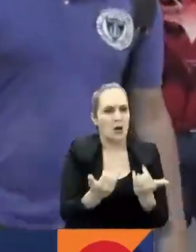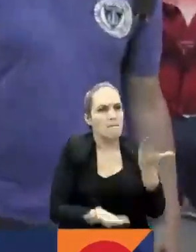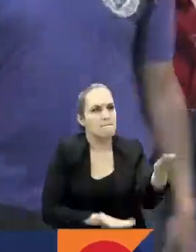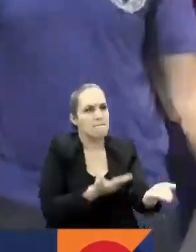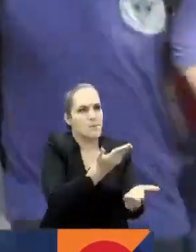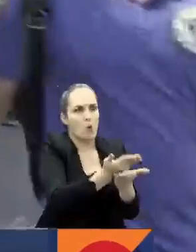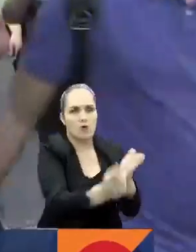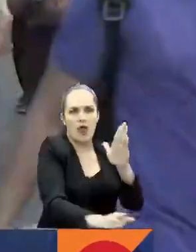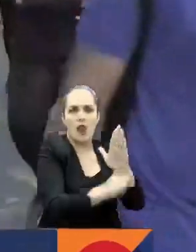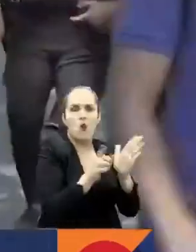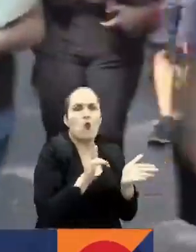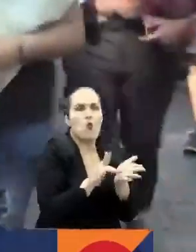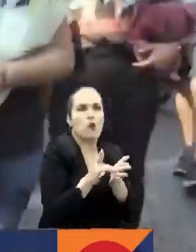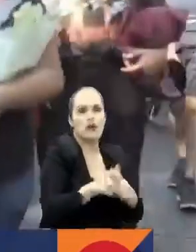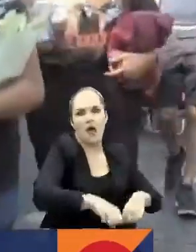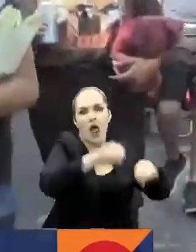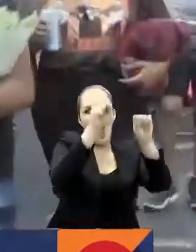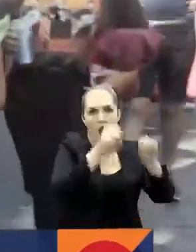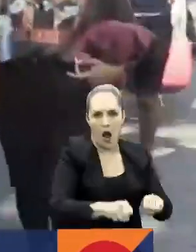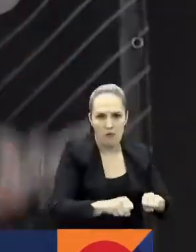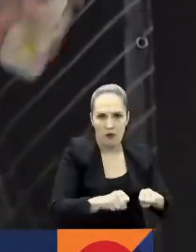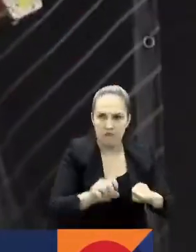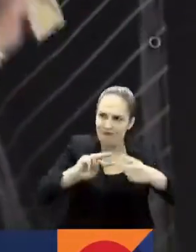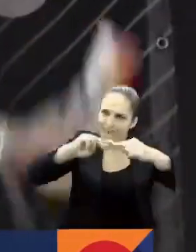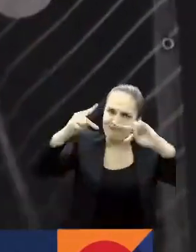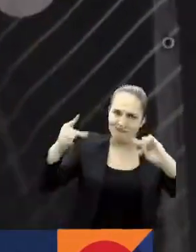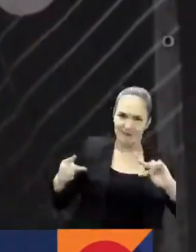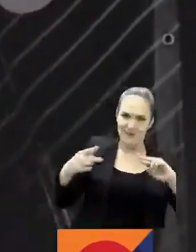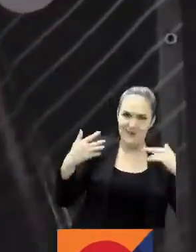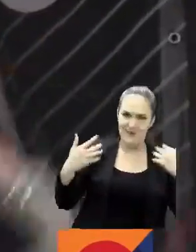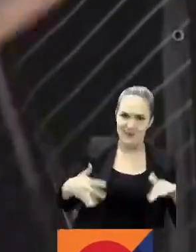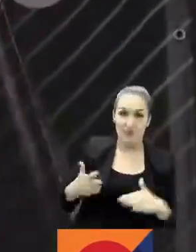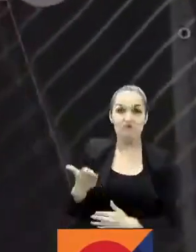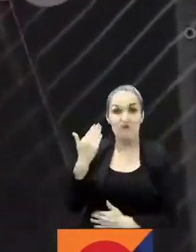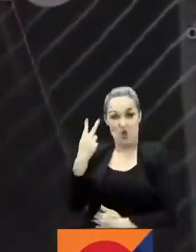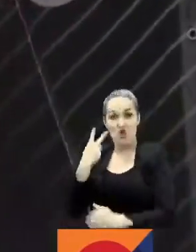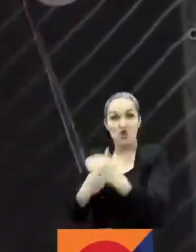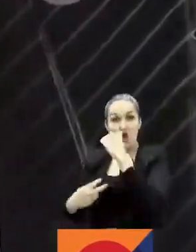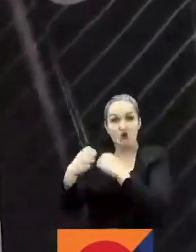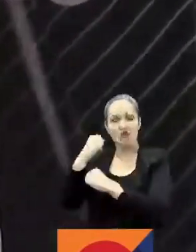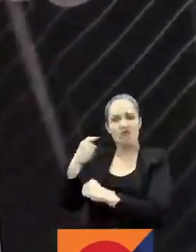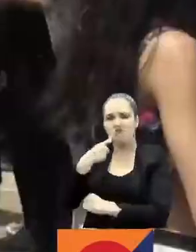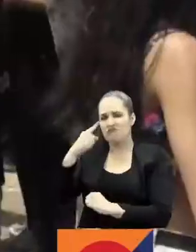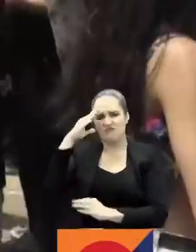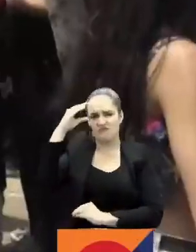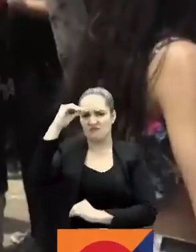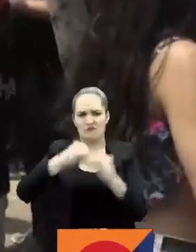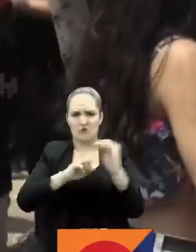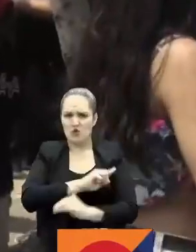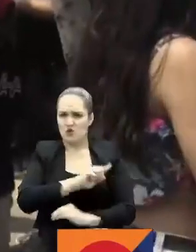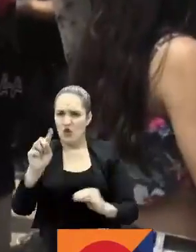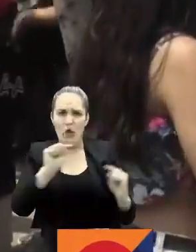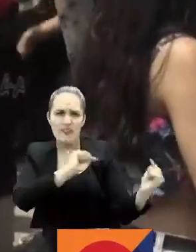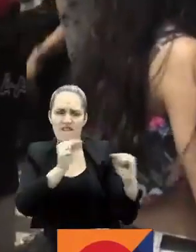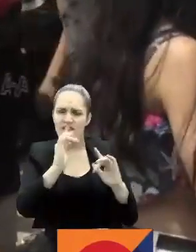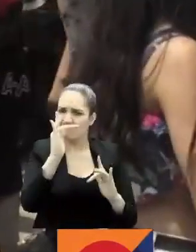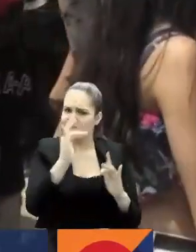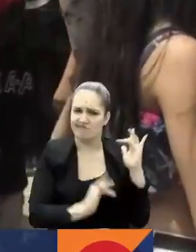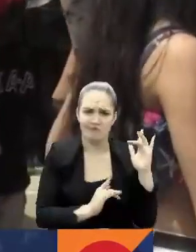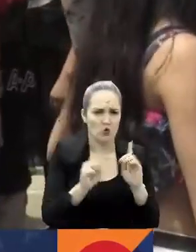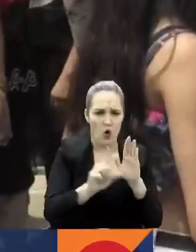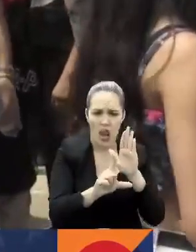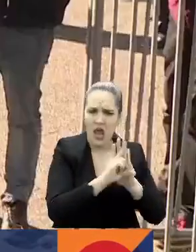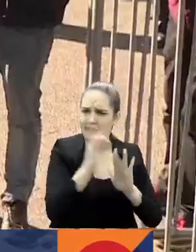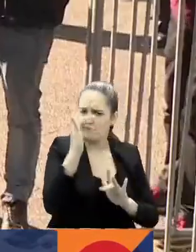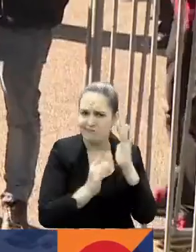del proyecto de ley que lo reglamente en el legislativo. Tan solo 2 años atrás había desestimado que se debatiera o se legislara sobre